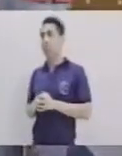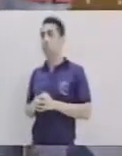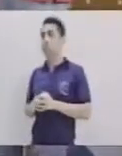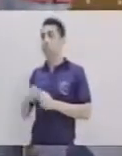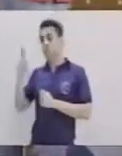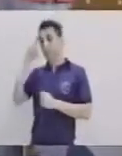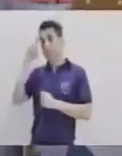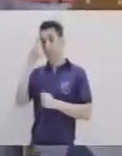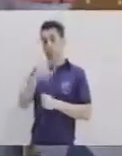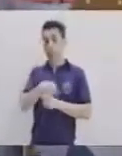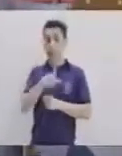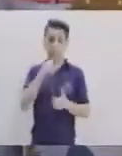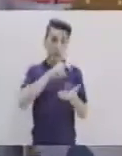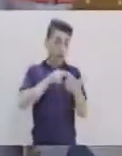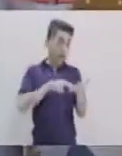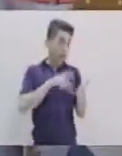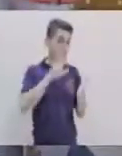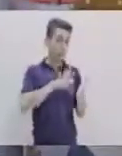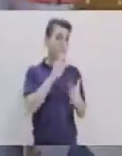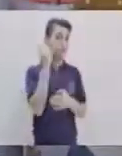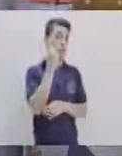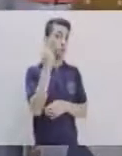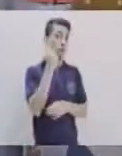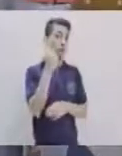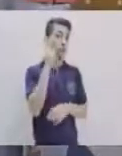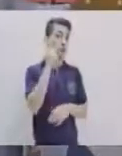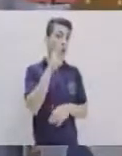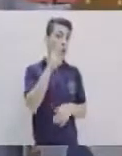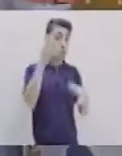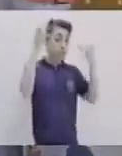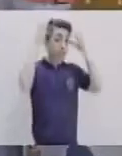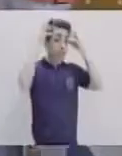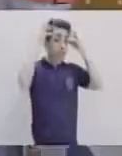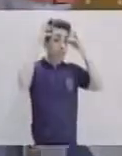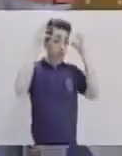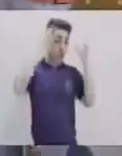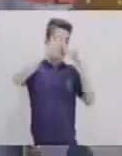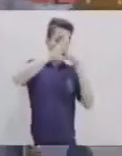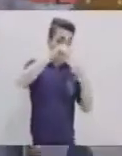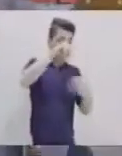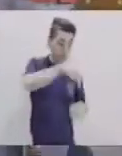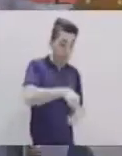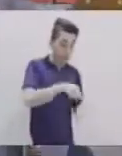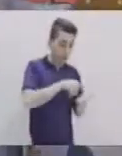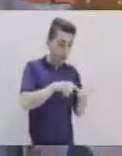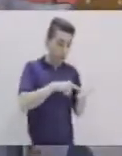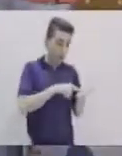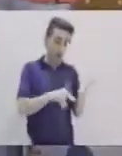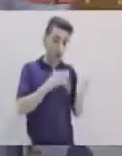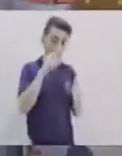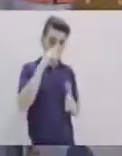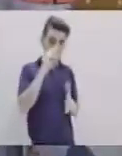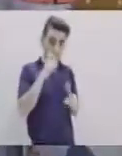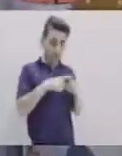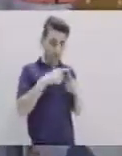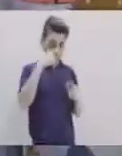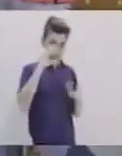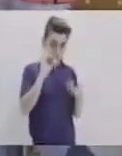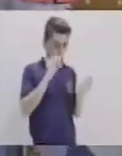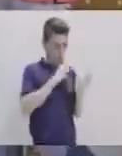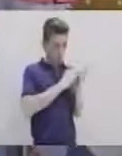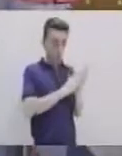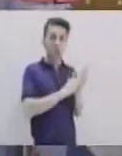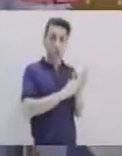que en la lectura es muy importante. Tu cerebro se llega a conectar tanto con el texto que puede ser que si en ese momento estabas tomando una taza de